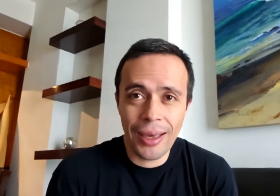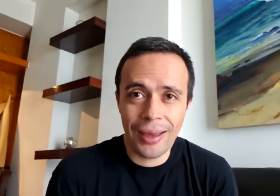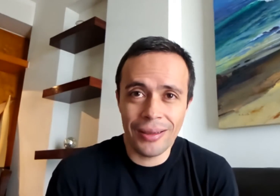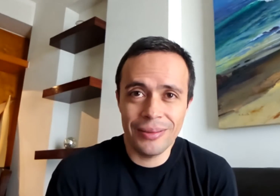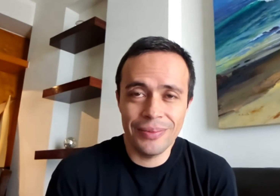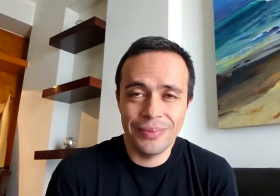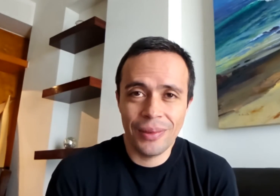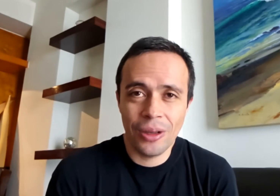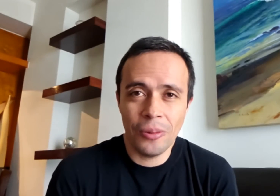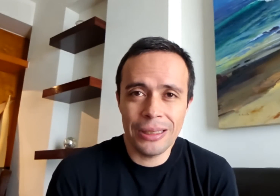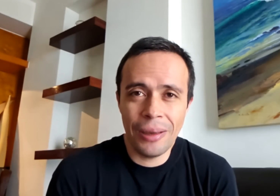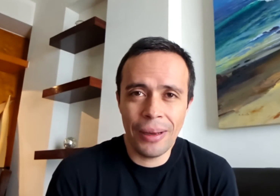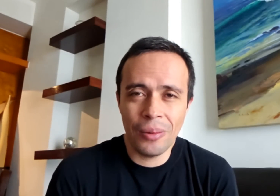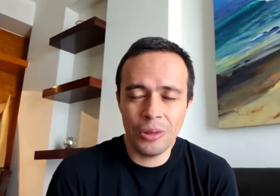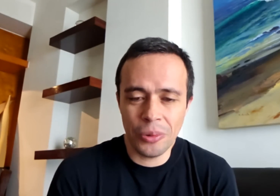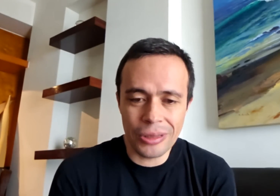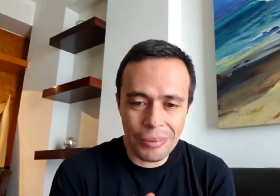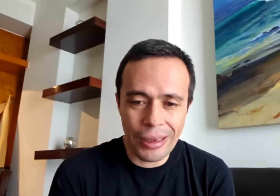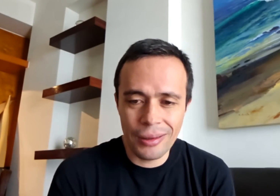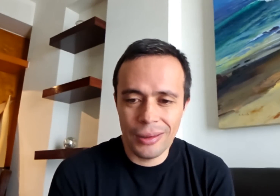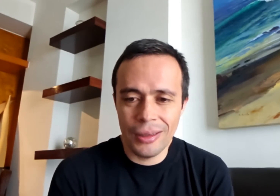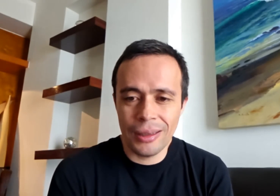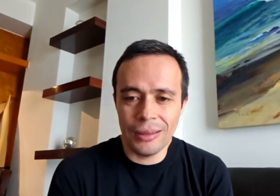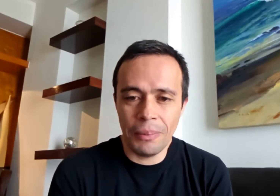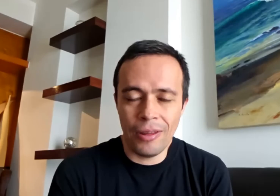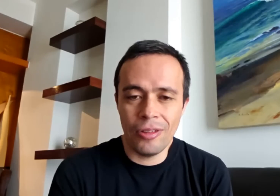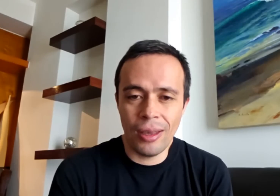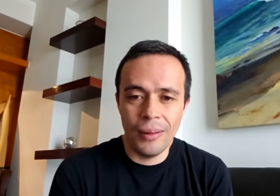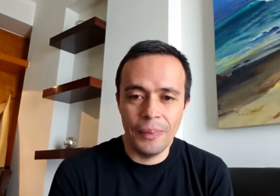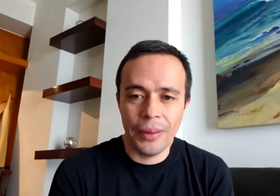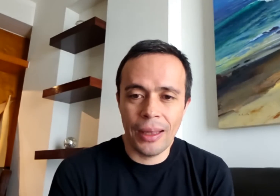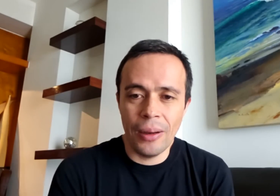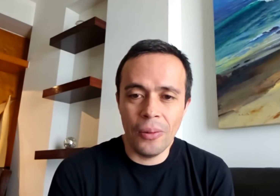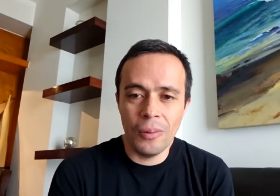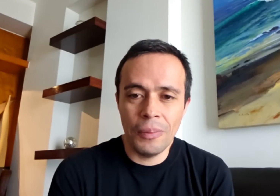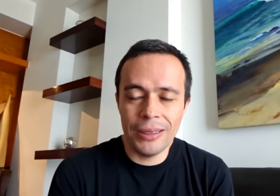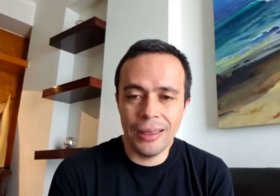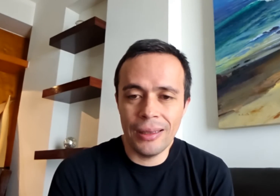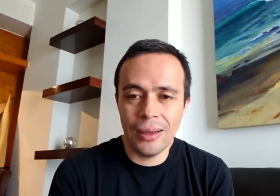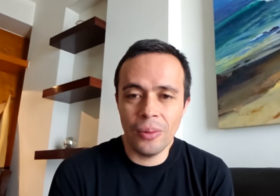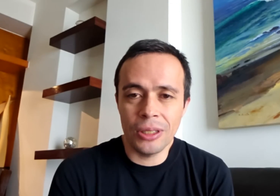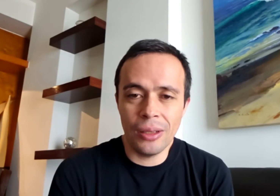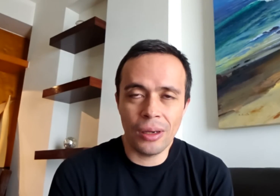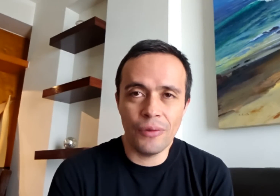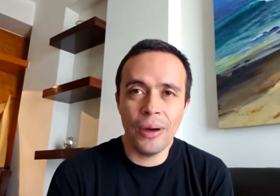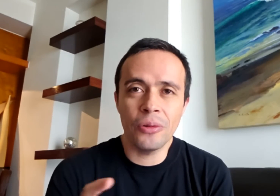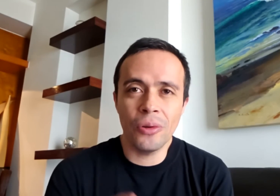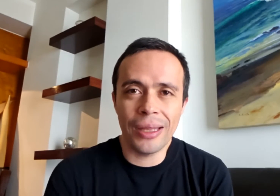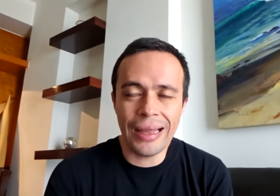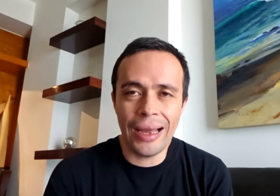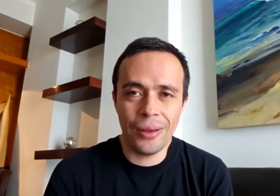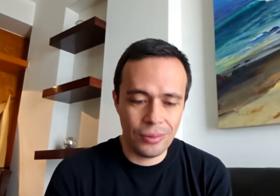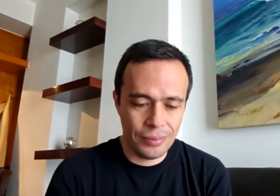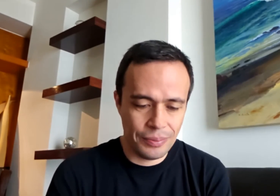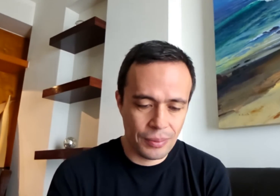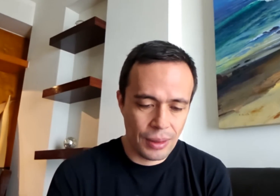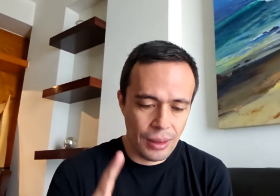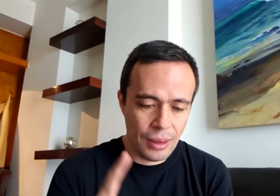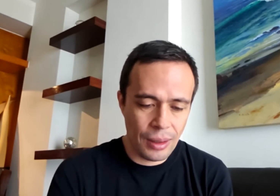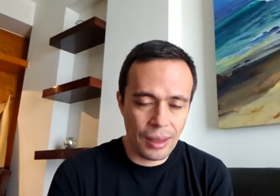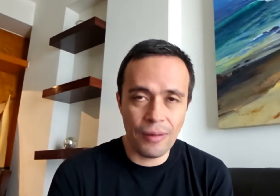nos explique Gómez Leiva, ¿cómo es posible que se piense que un presidente como Zedillo, que fue